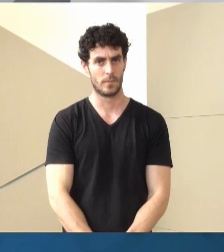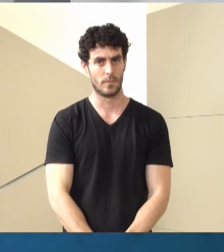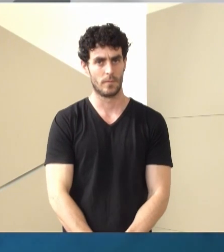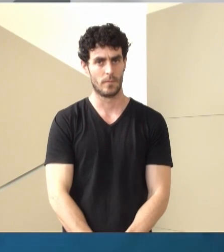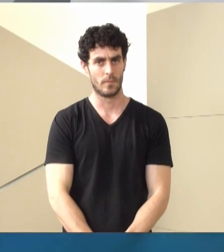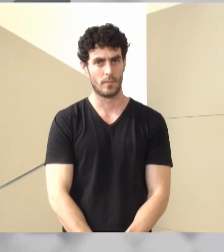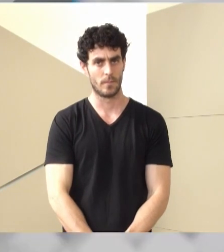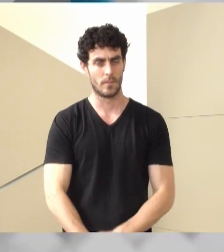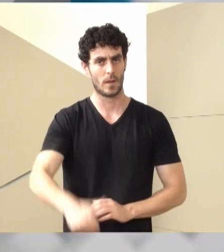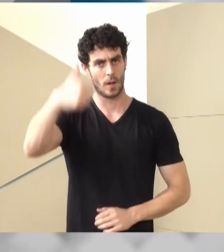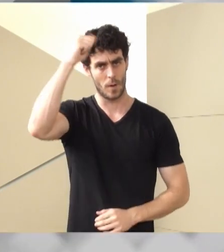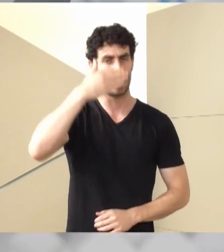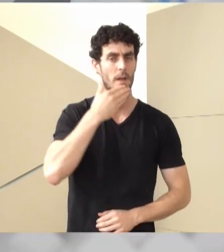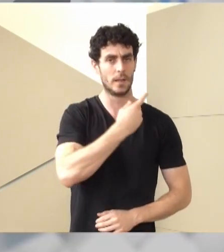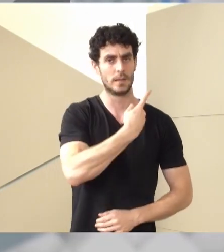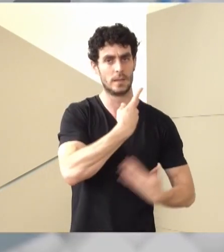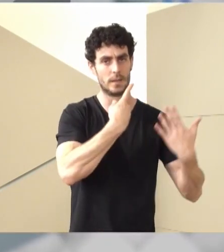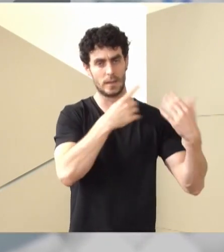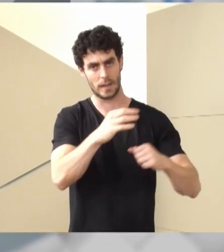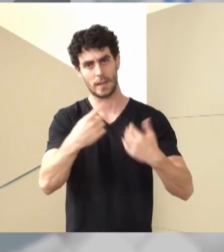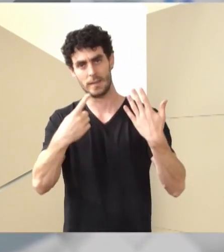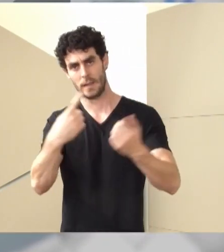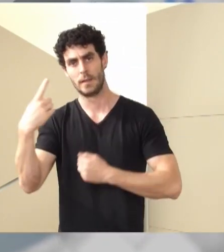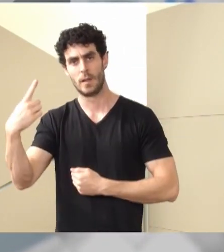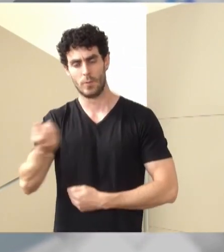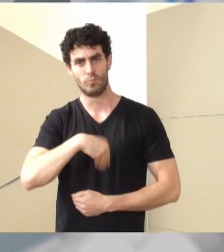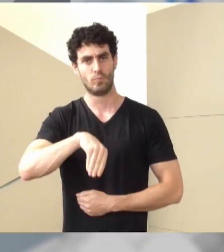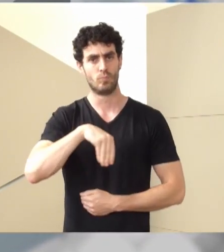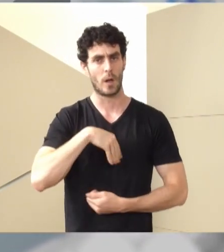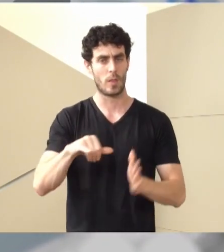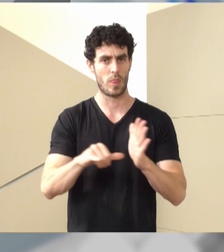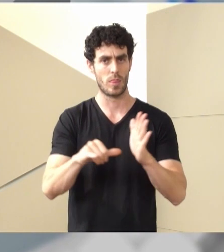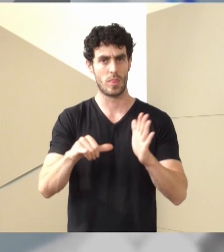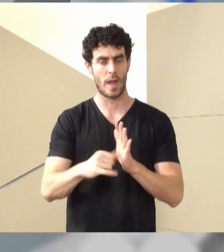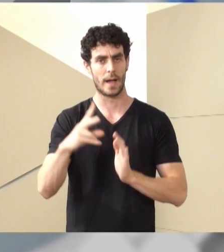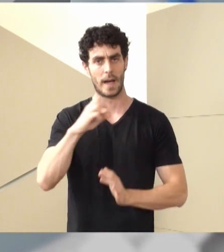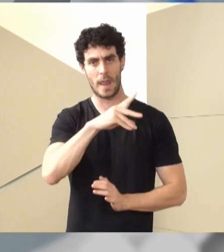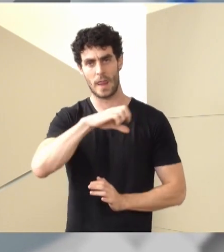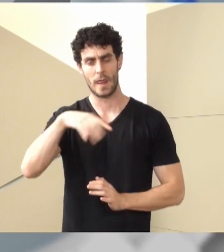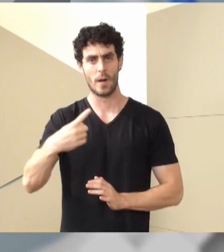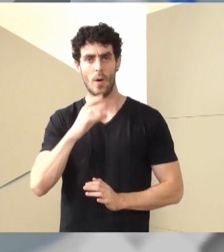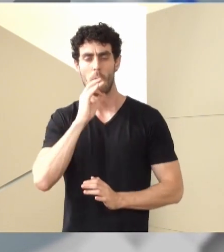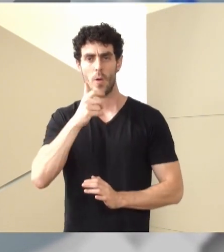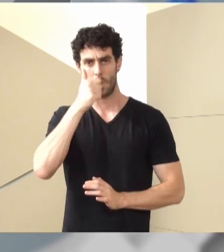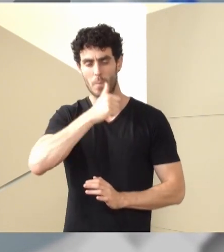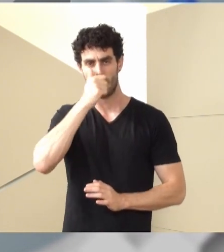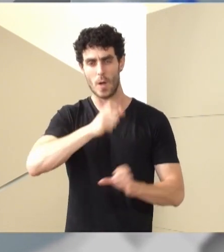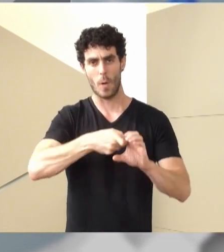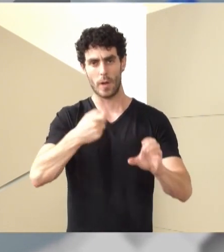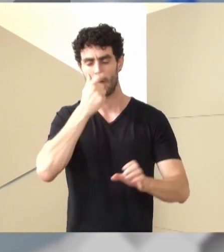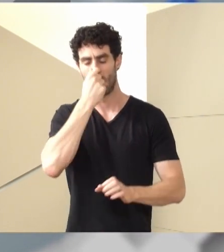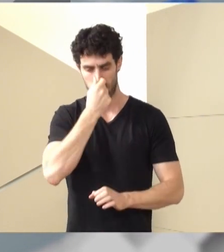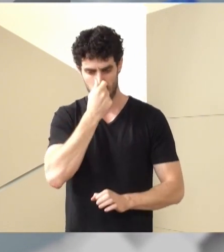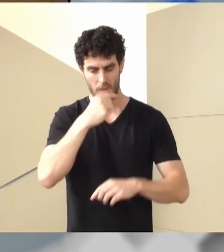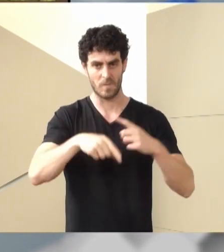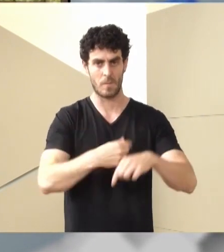Dos hombres de 60 y 61 años pierden la vida en una bodega de la vecina localidad alavesa de Lanciego por el tufo del vino. Los dos